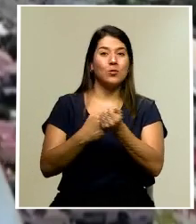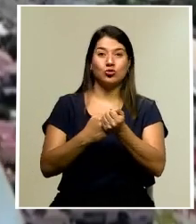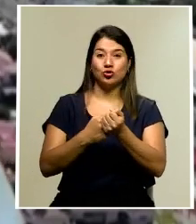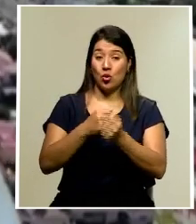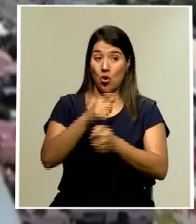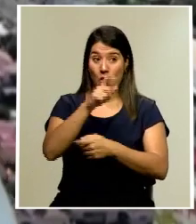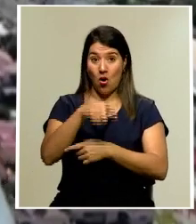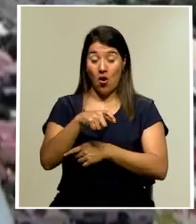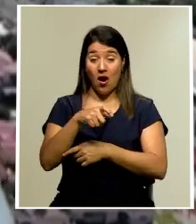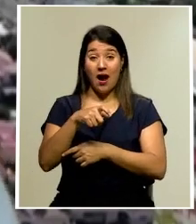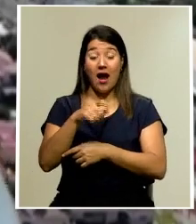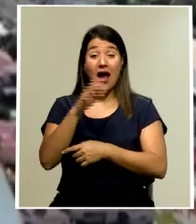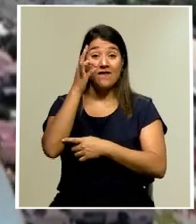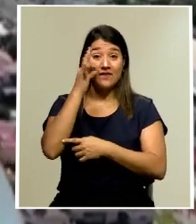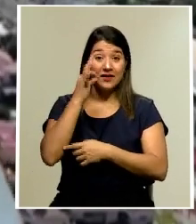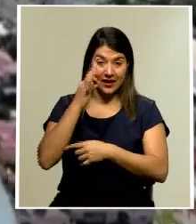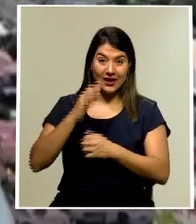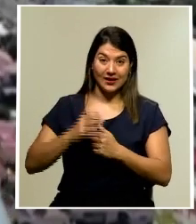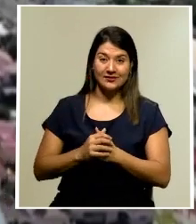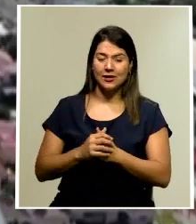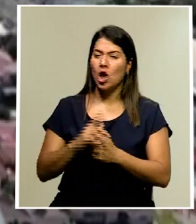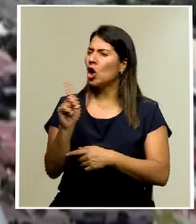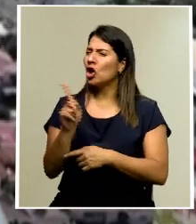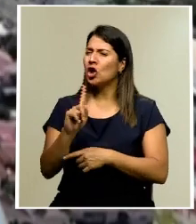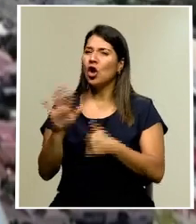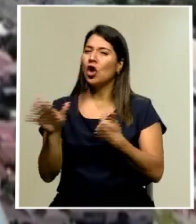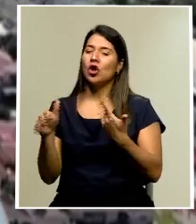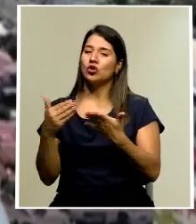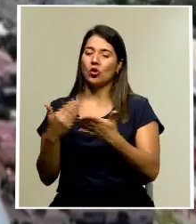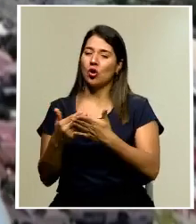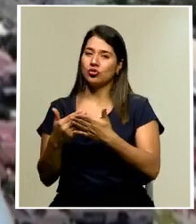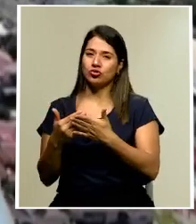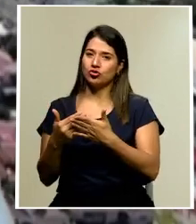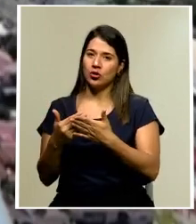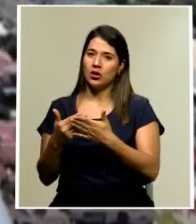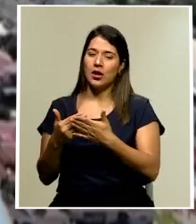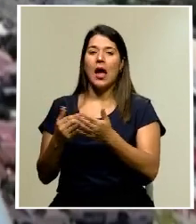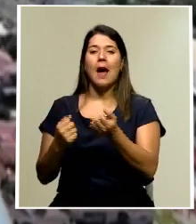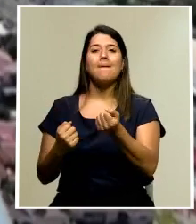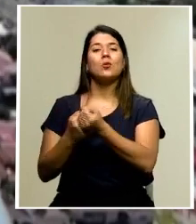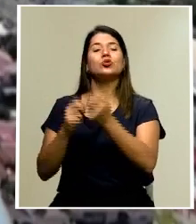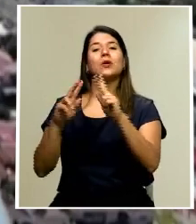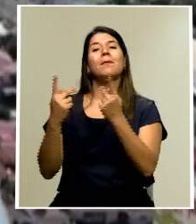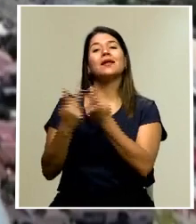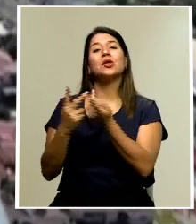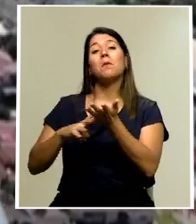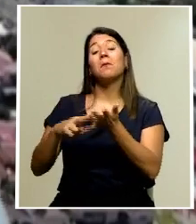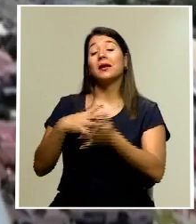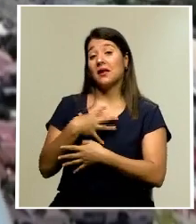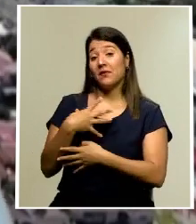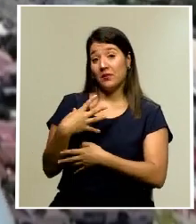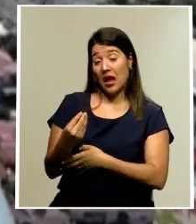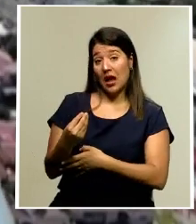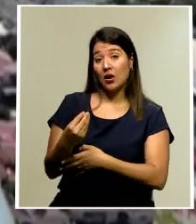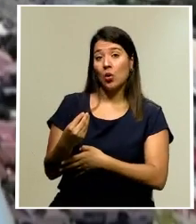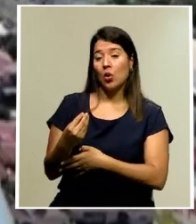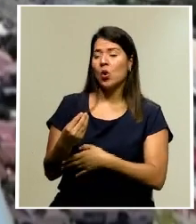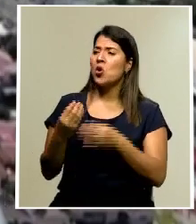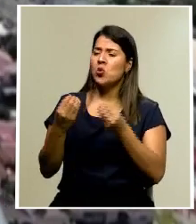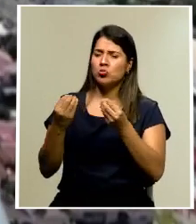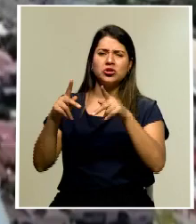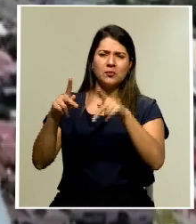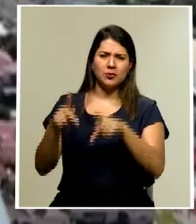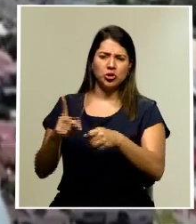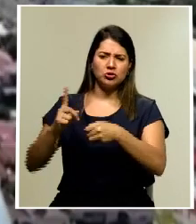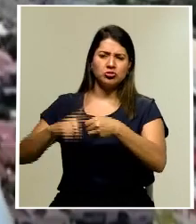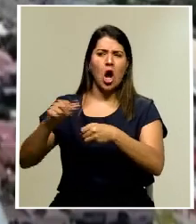un voto prestado, ¿verdad?, a las otras fuerzas de diferentes fuentes, entre esas partidos de oposición,